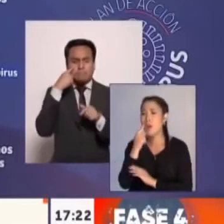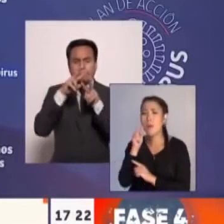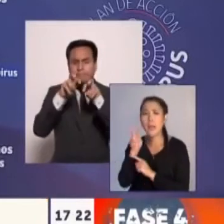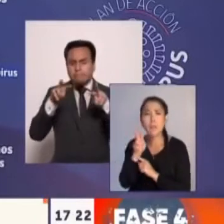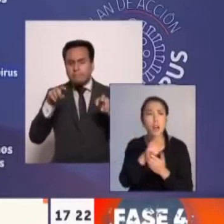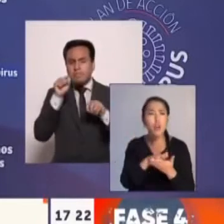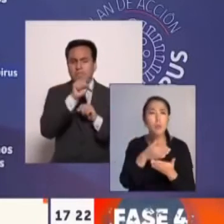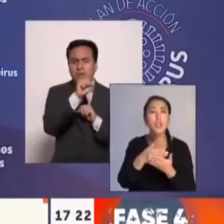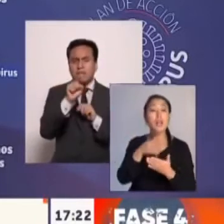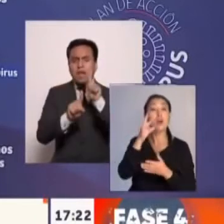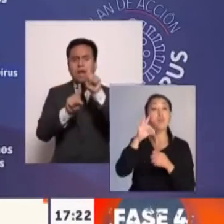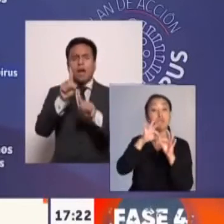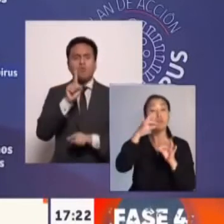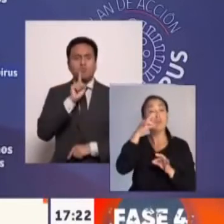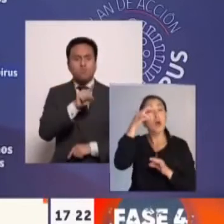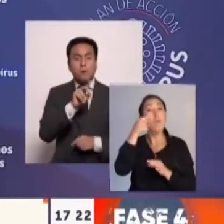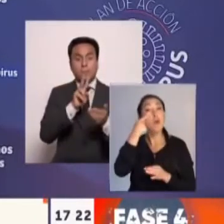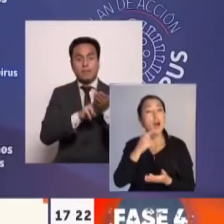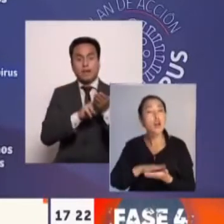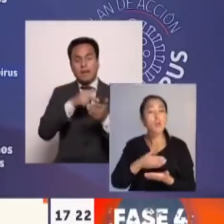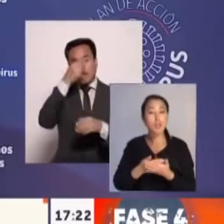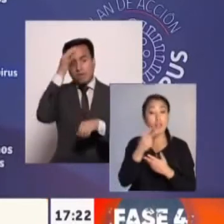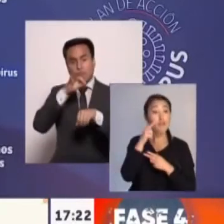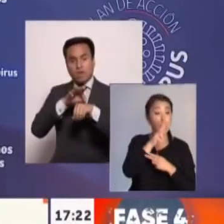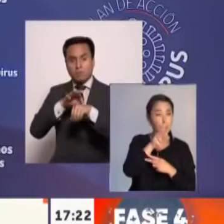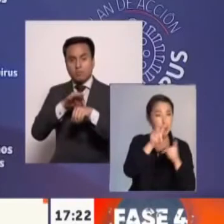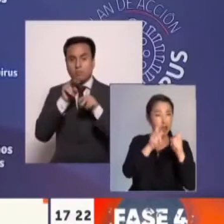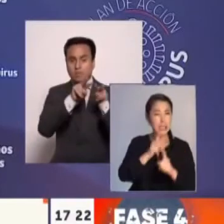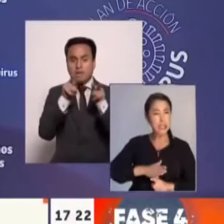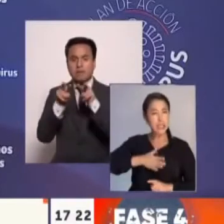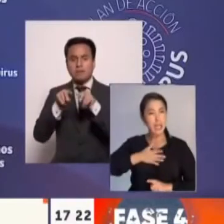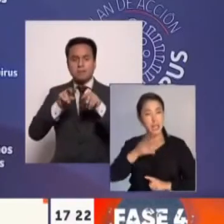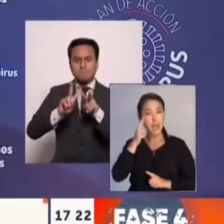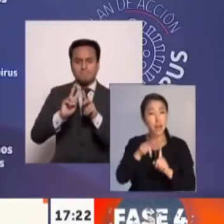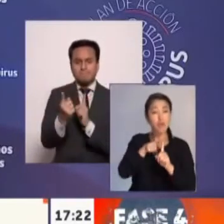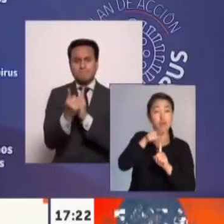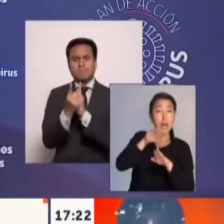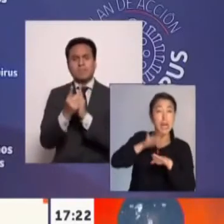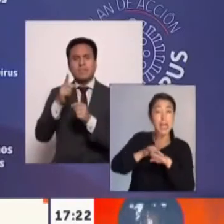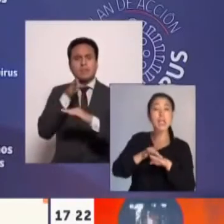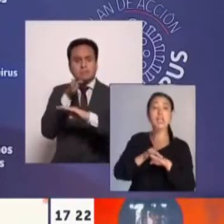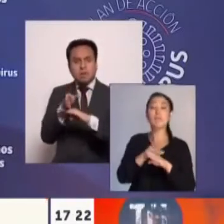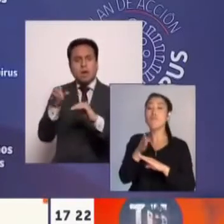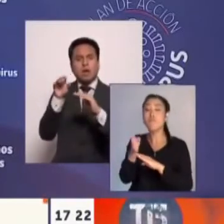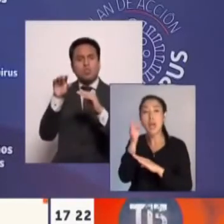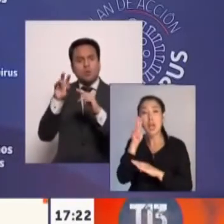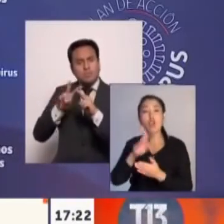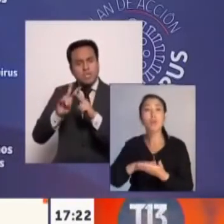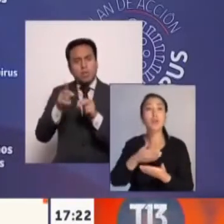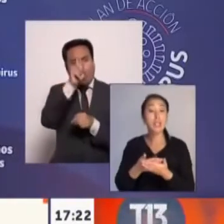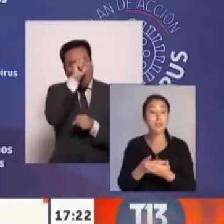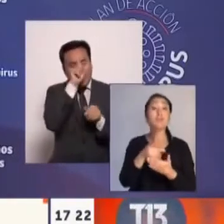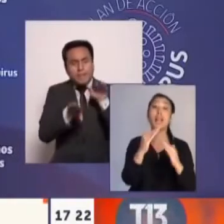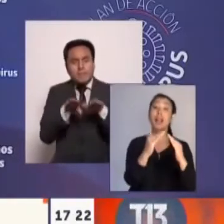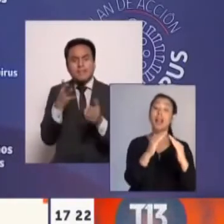hacen responsables del pago mensual de sus trabajadores por caso fortuito, y consideran que como fue una orden